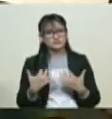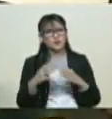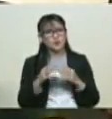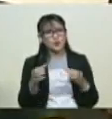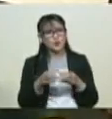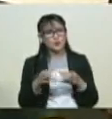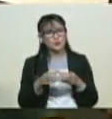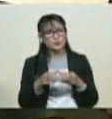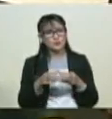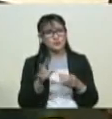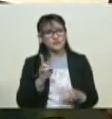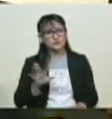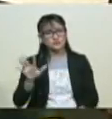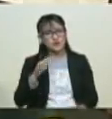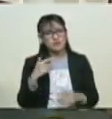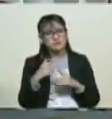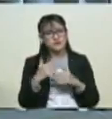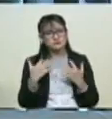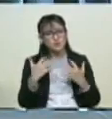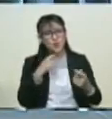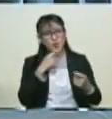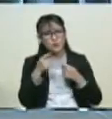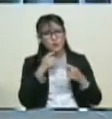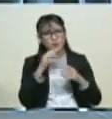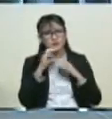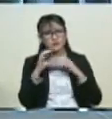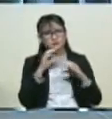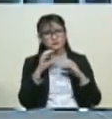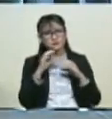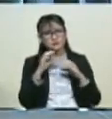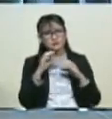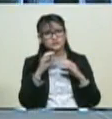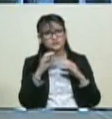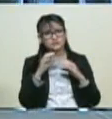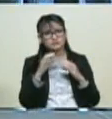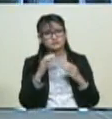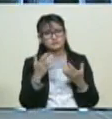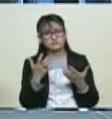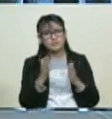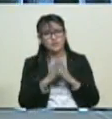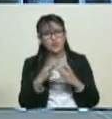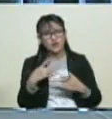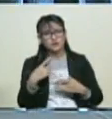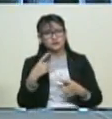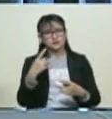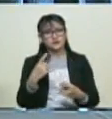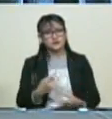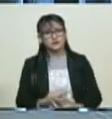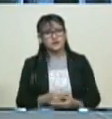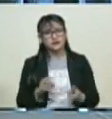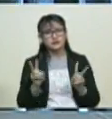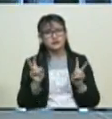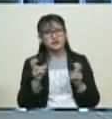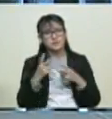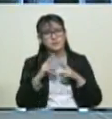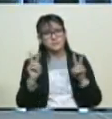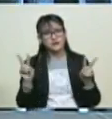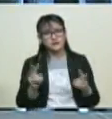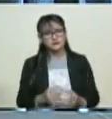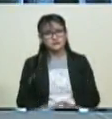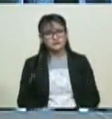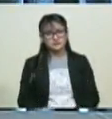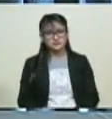país y ante los medios de comunicación les pido especial interés en el tema de la paz